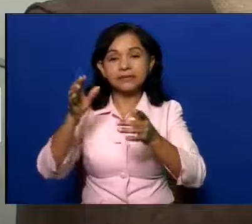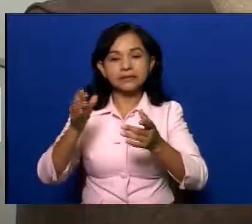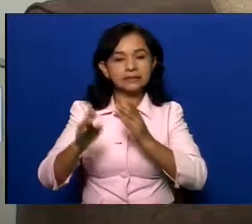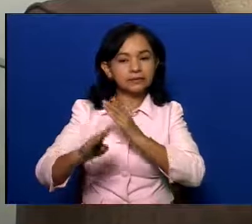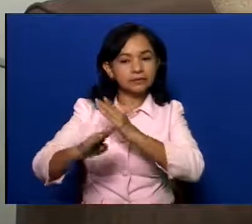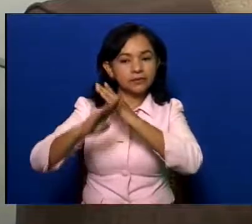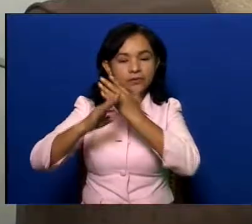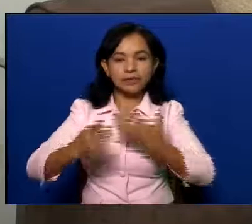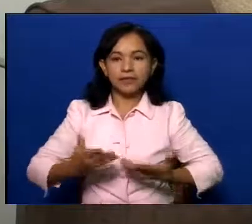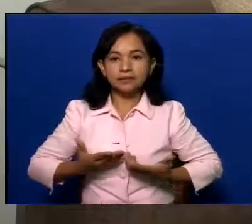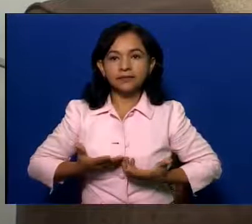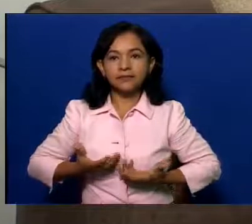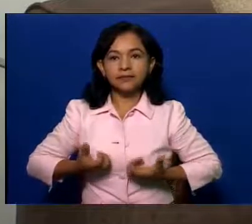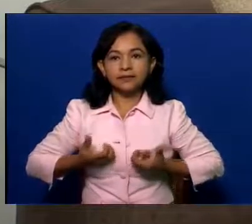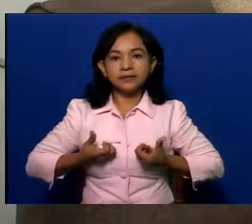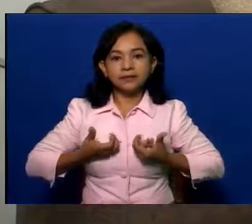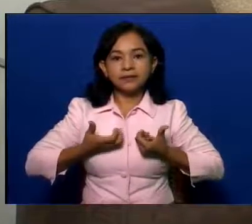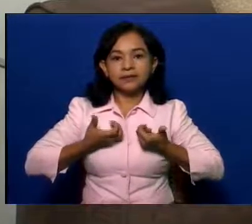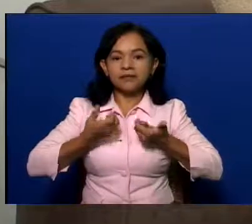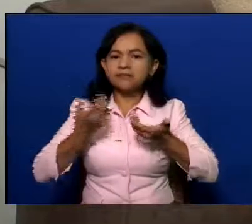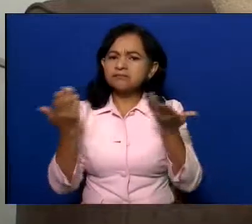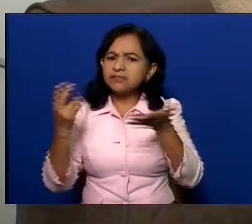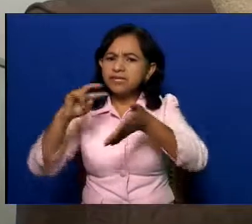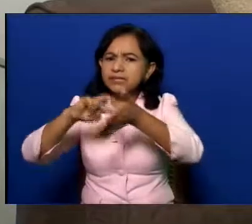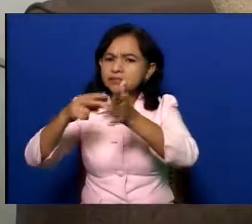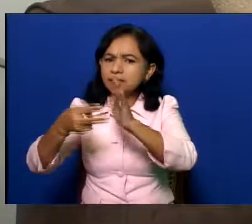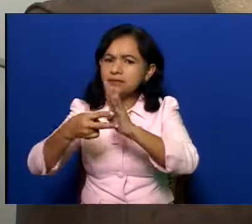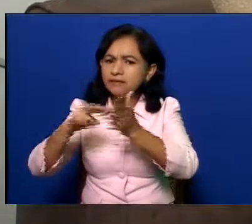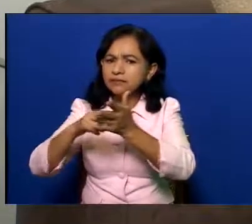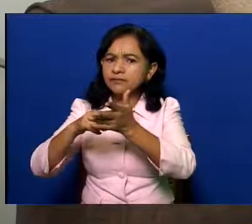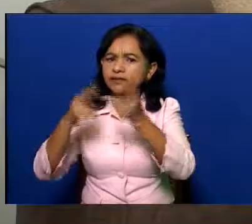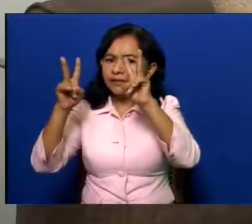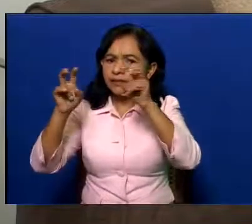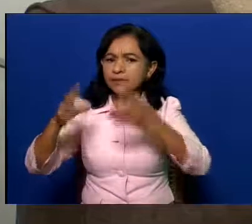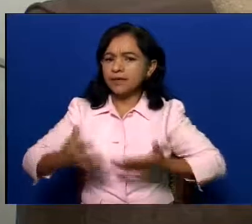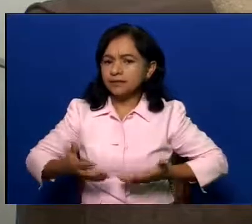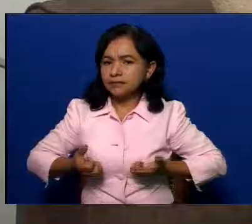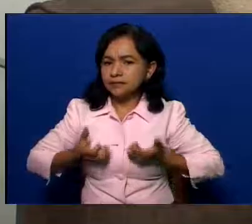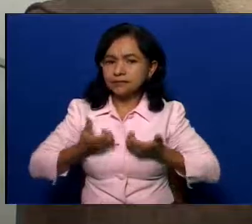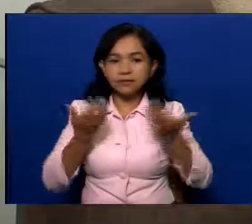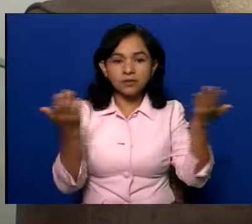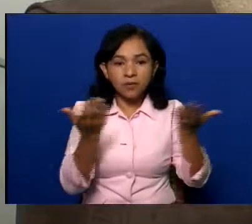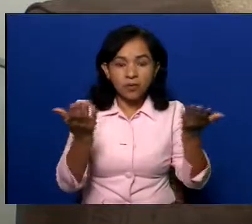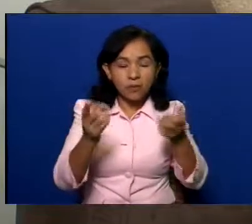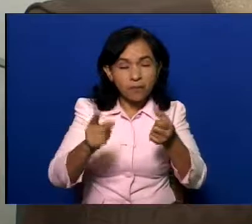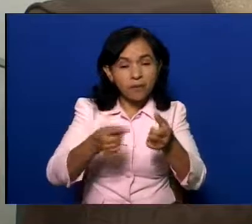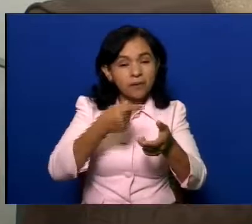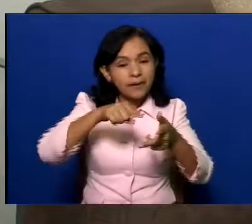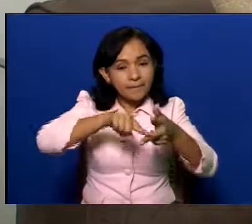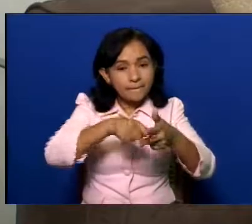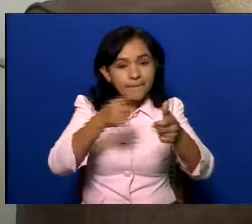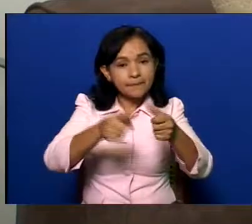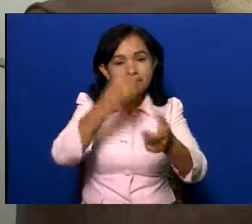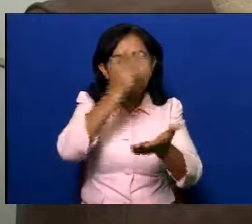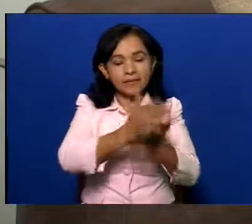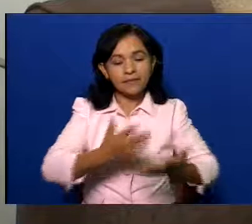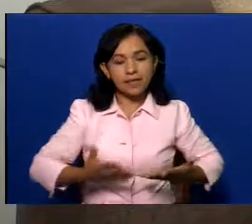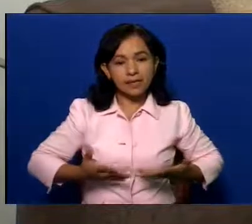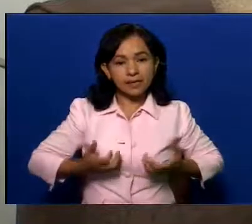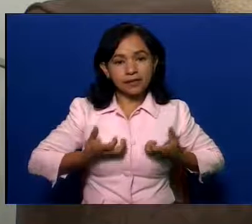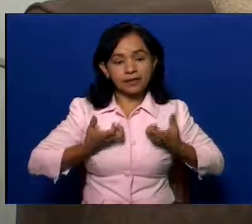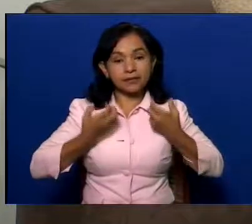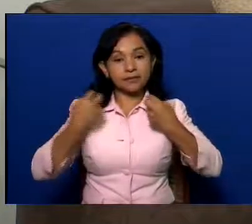¿Qué es el cáncer? ¿Cómo se origina en nuestro cuerpo humano? ¿Qué tipos de cáncer hay? Y para